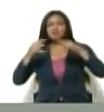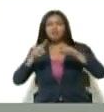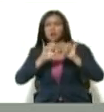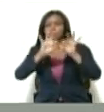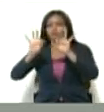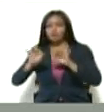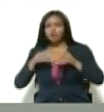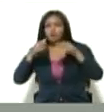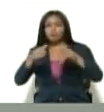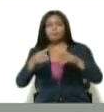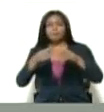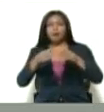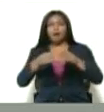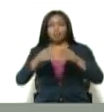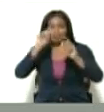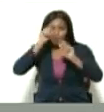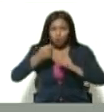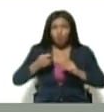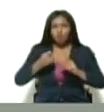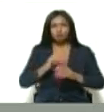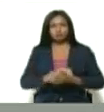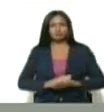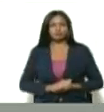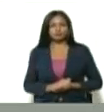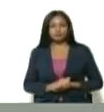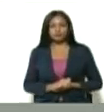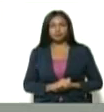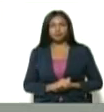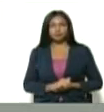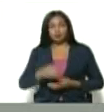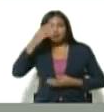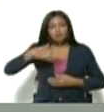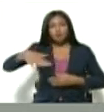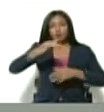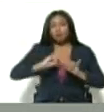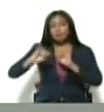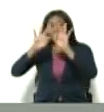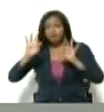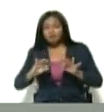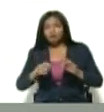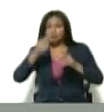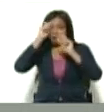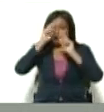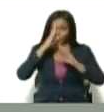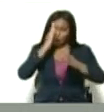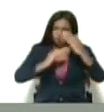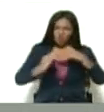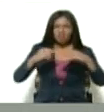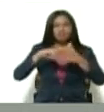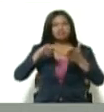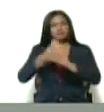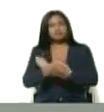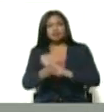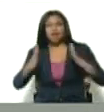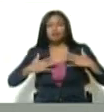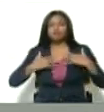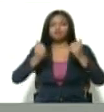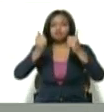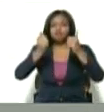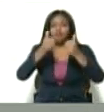las Pascuas judías. El pueblo judío conmemoraba la